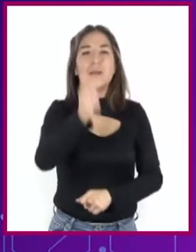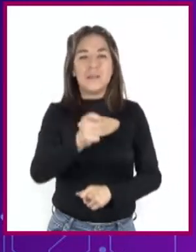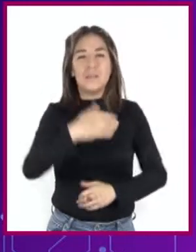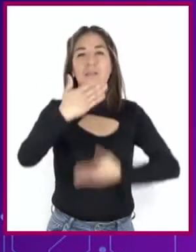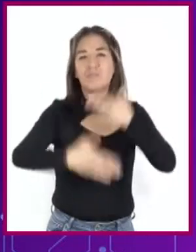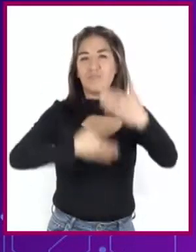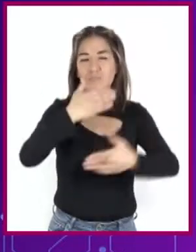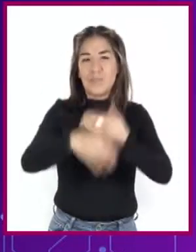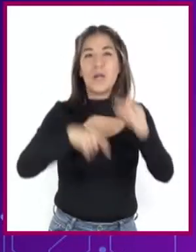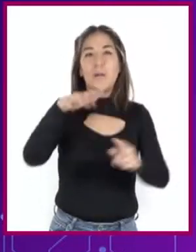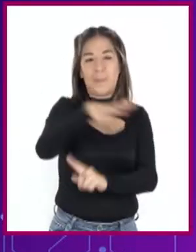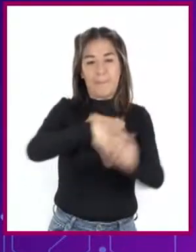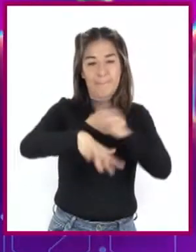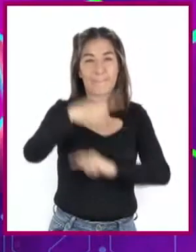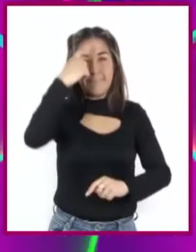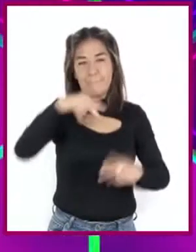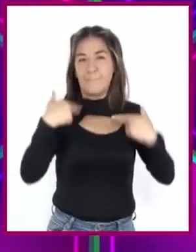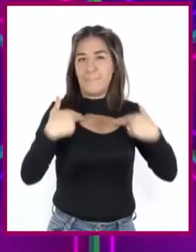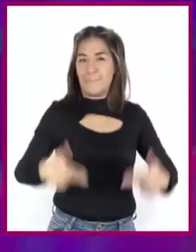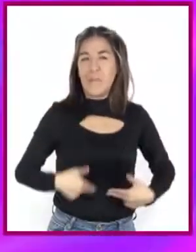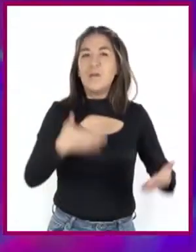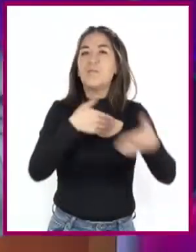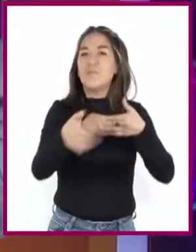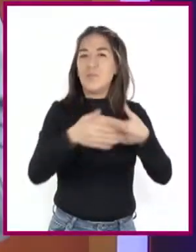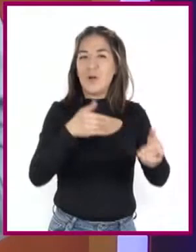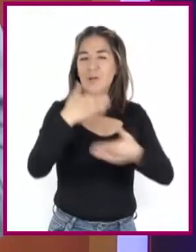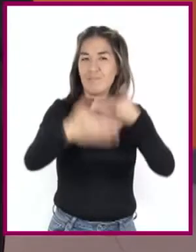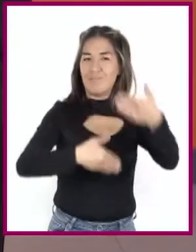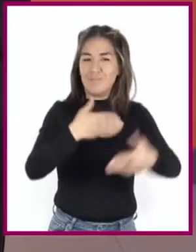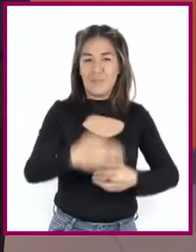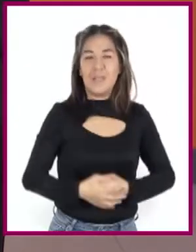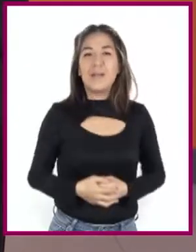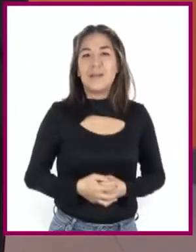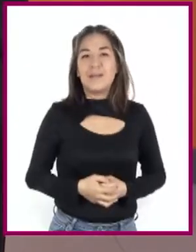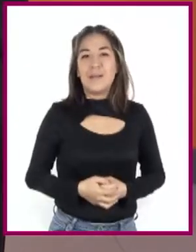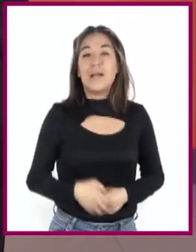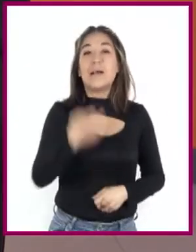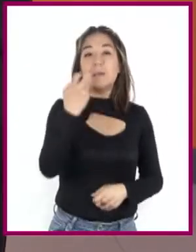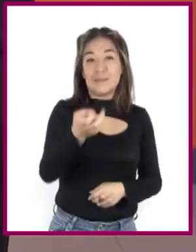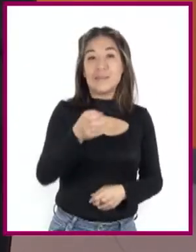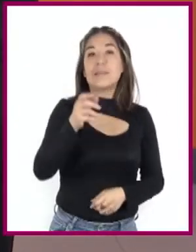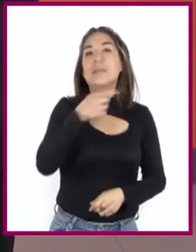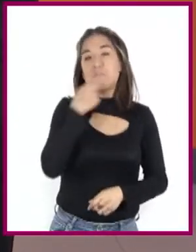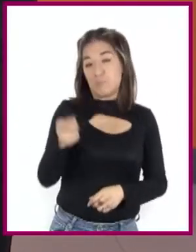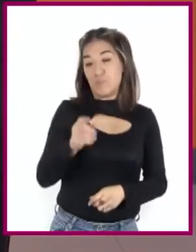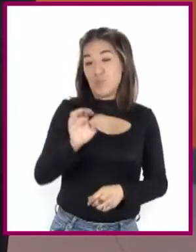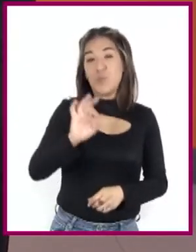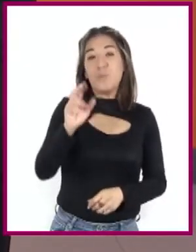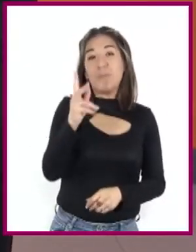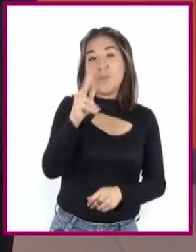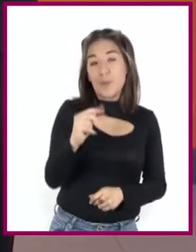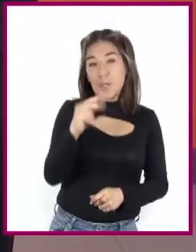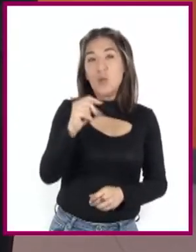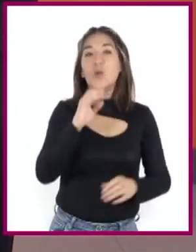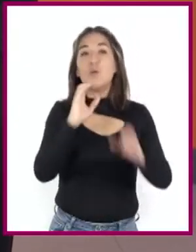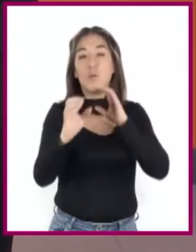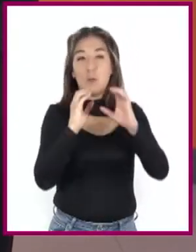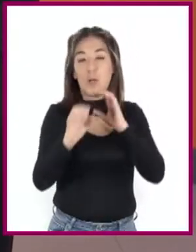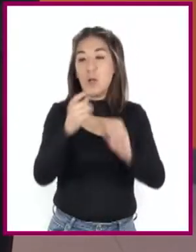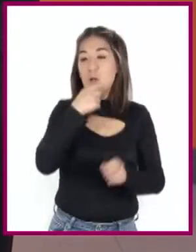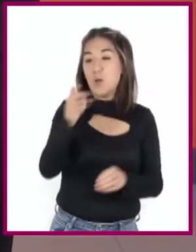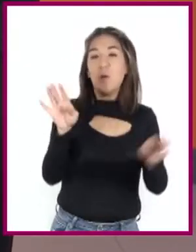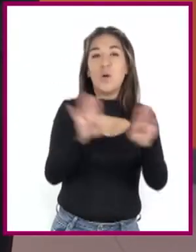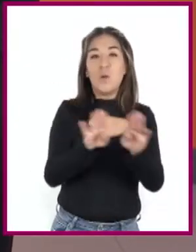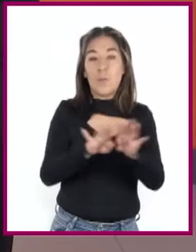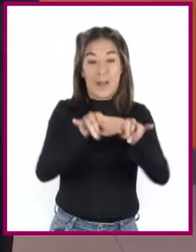desarrollo de la civilización moderna. Aunque las telecomunicaciones, como estudio unificado de las